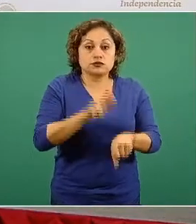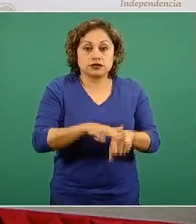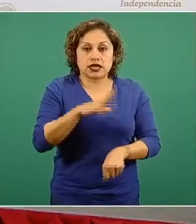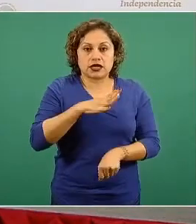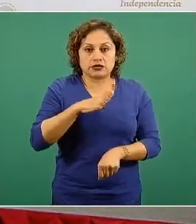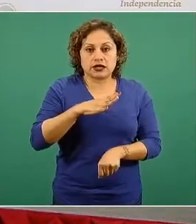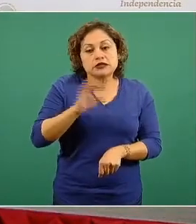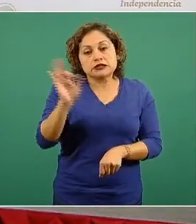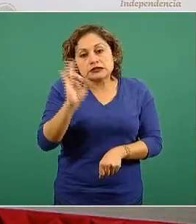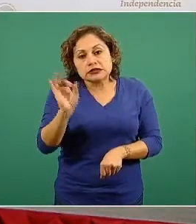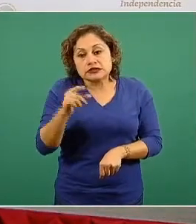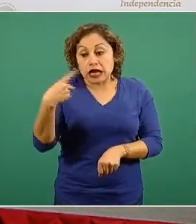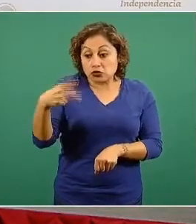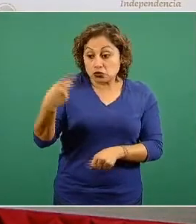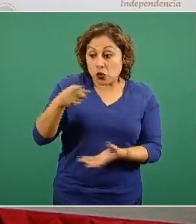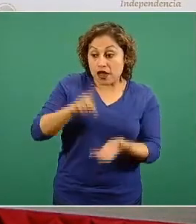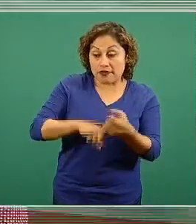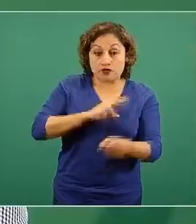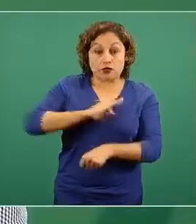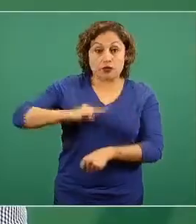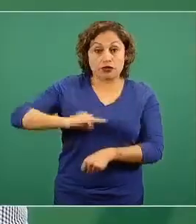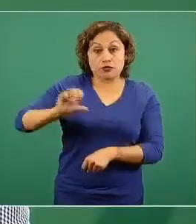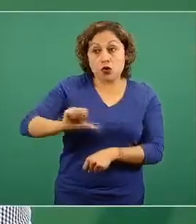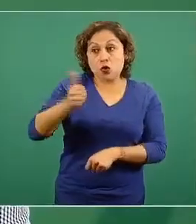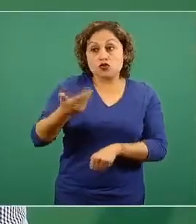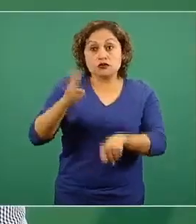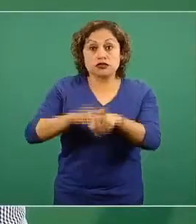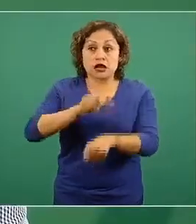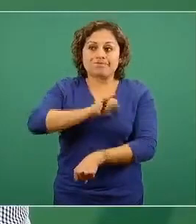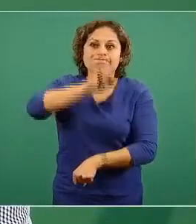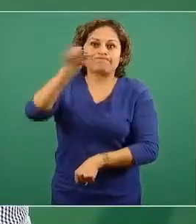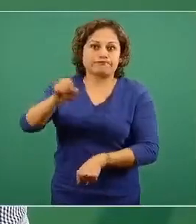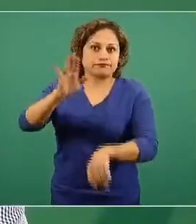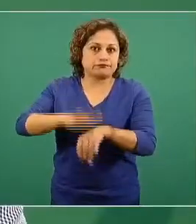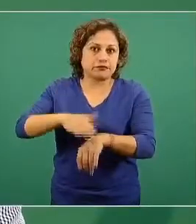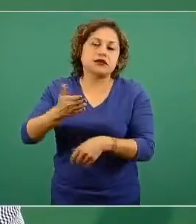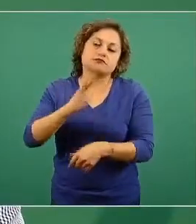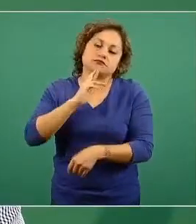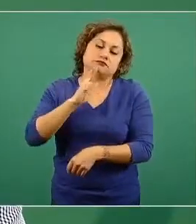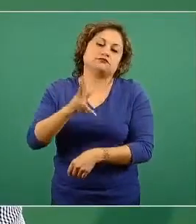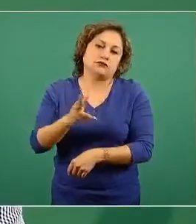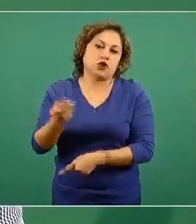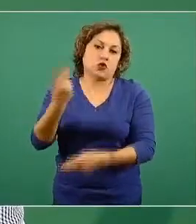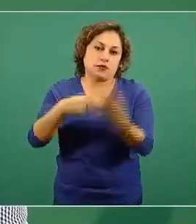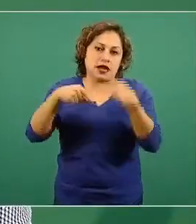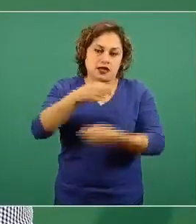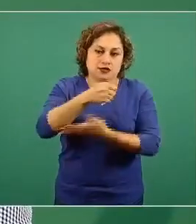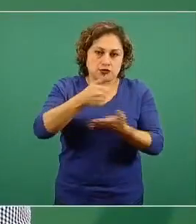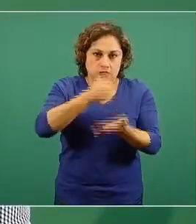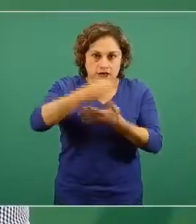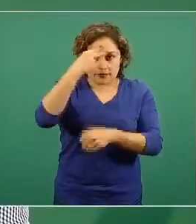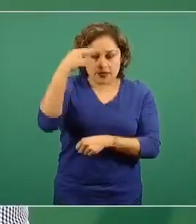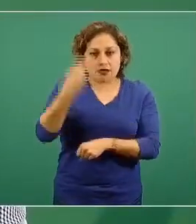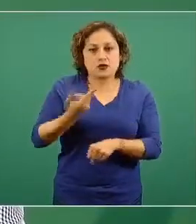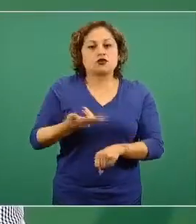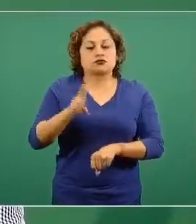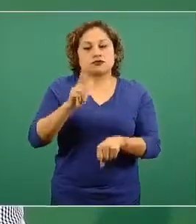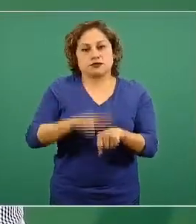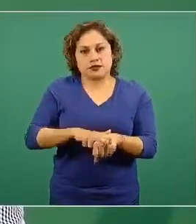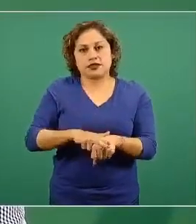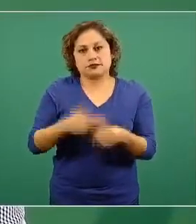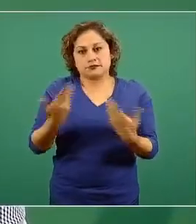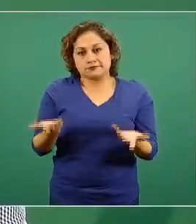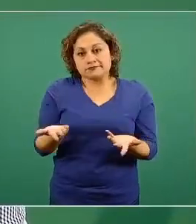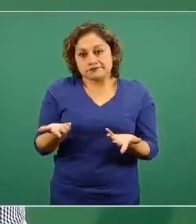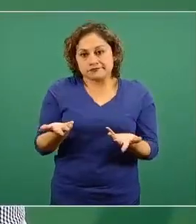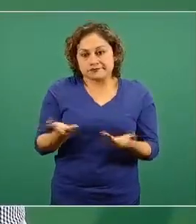que podría estar pues mucho más alejado en además toda la extensión territorial que es mucho mayor del Estado de México si lo comparamos con la Ciudad